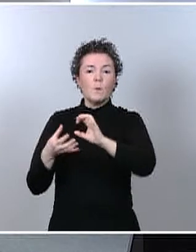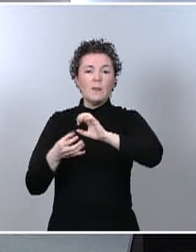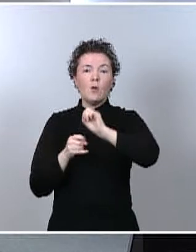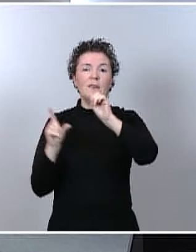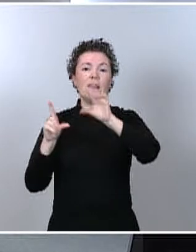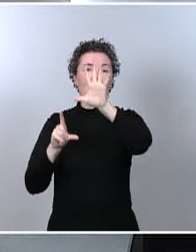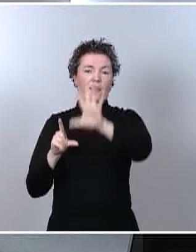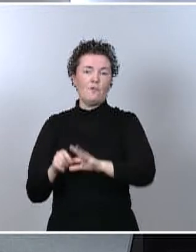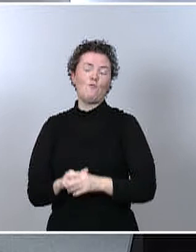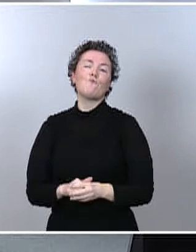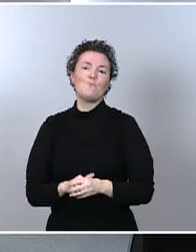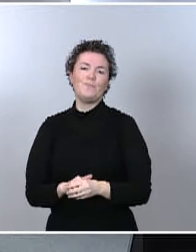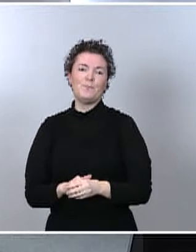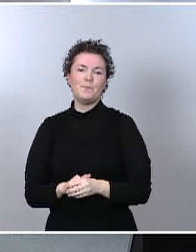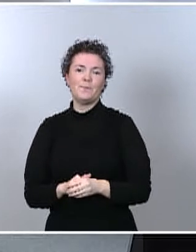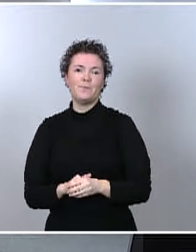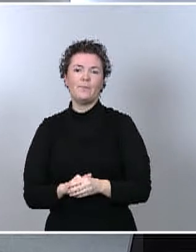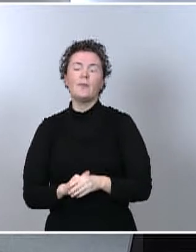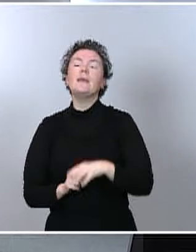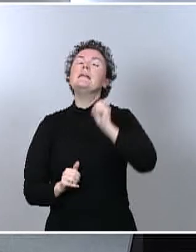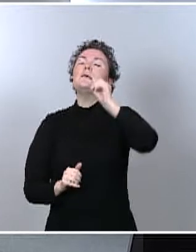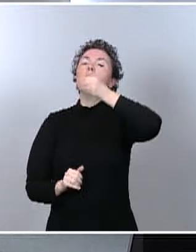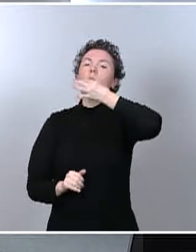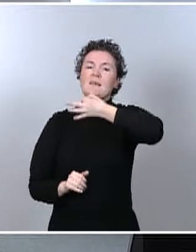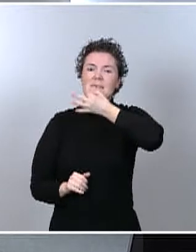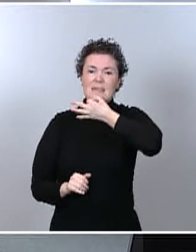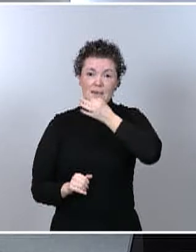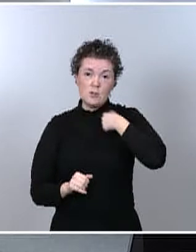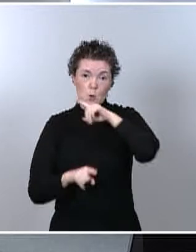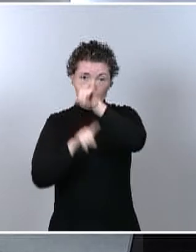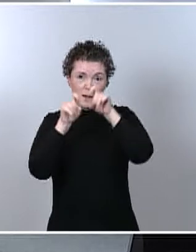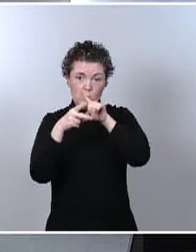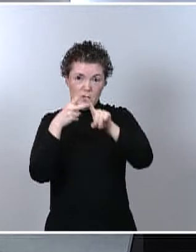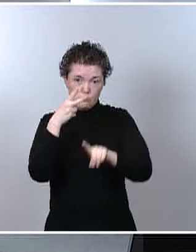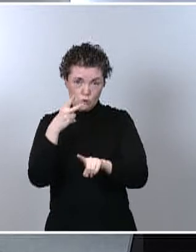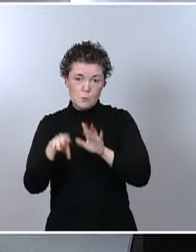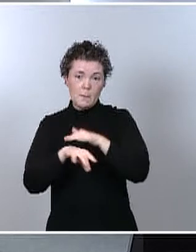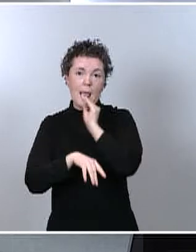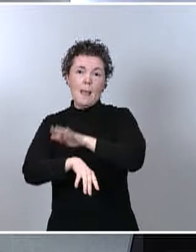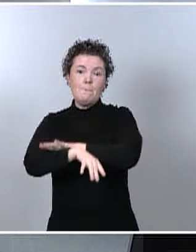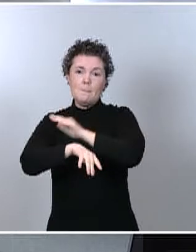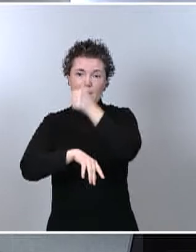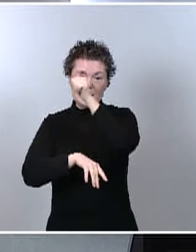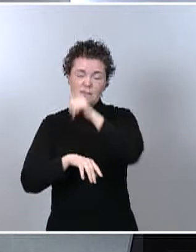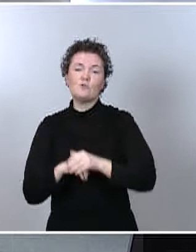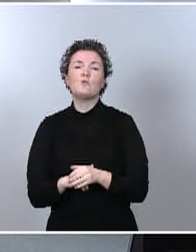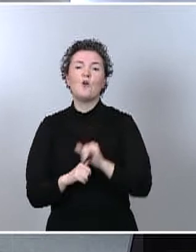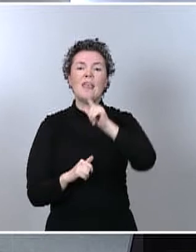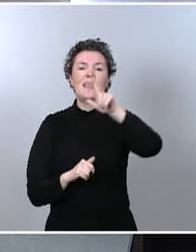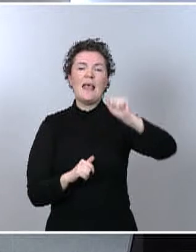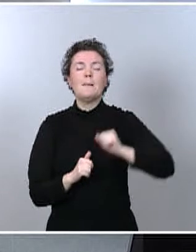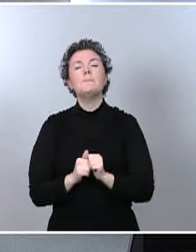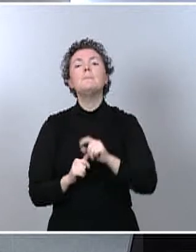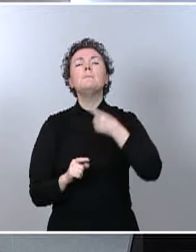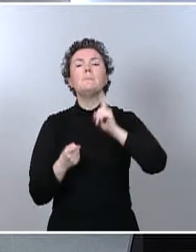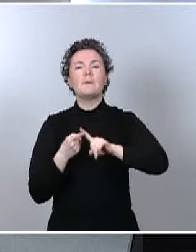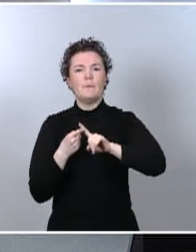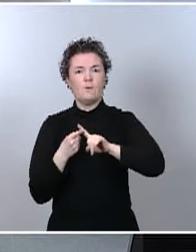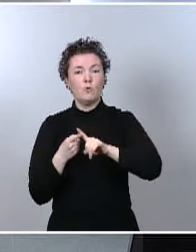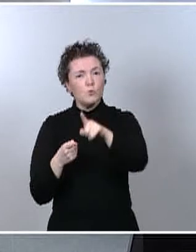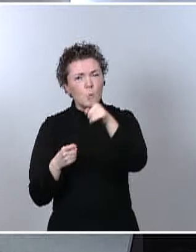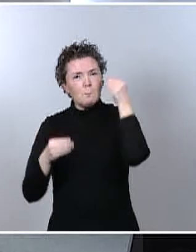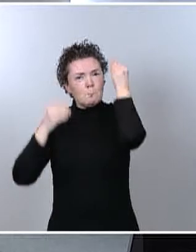Sí, buenas tardes. Tengo dos preguntas para el ministro Illa. La primera es si cree usted que está en